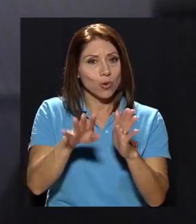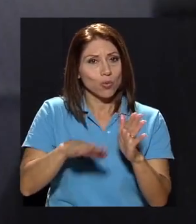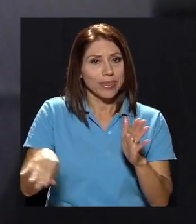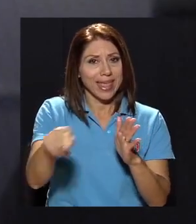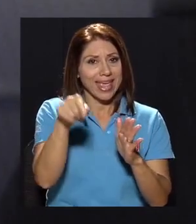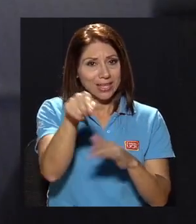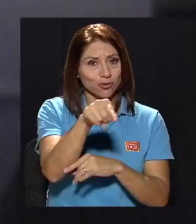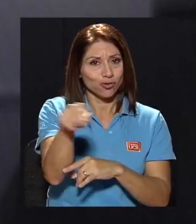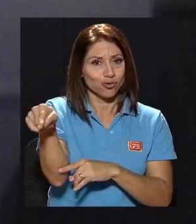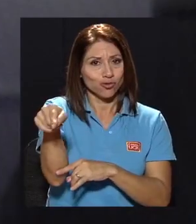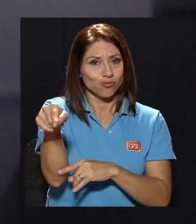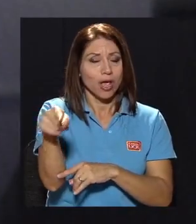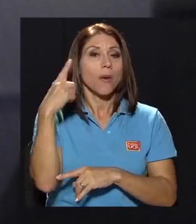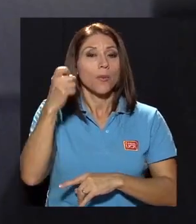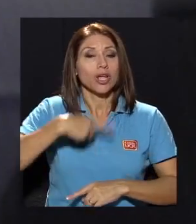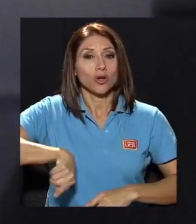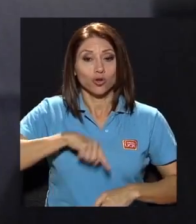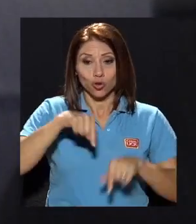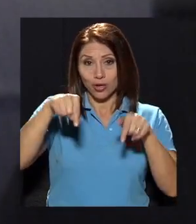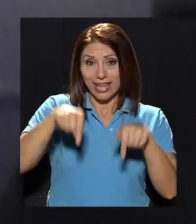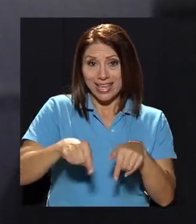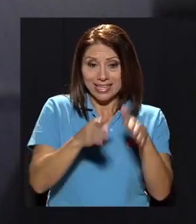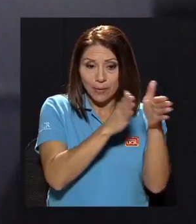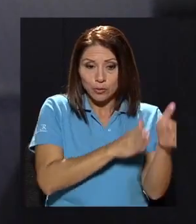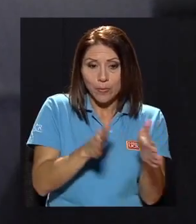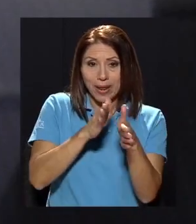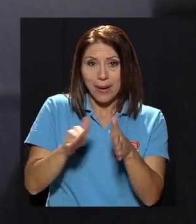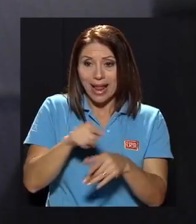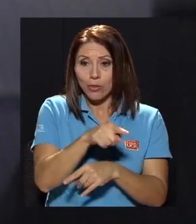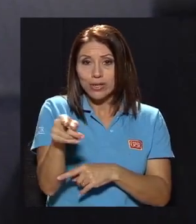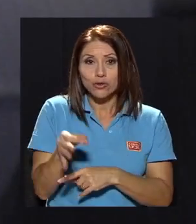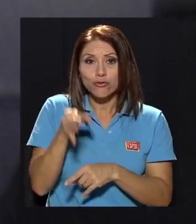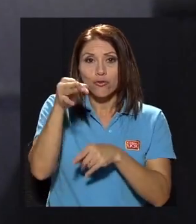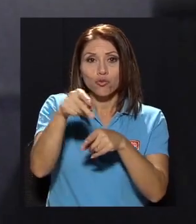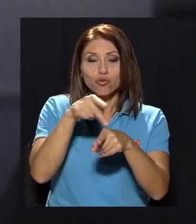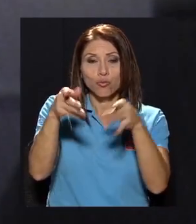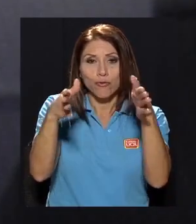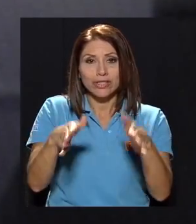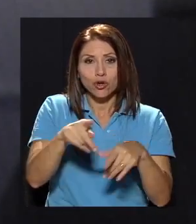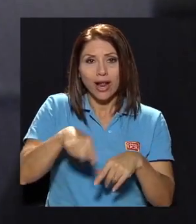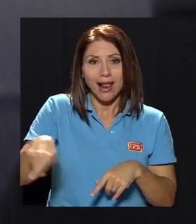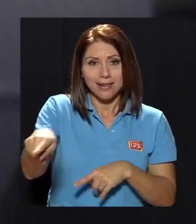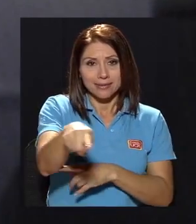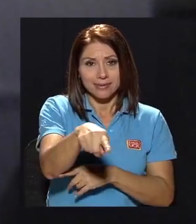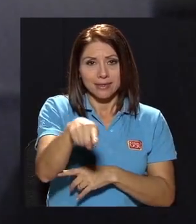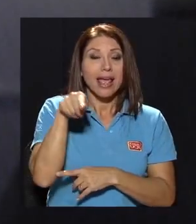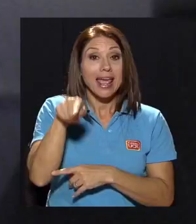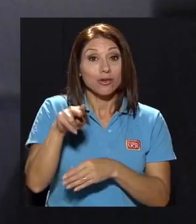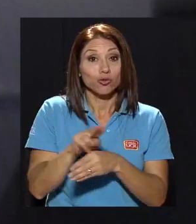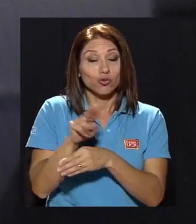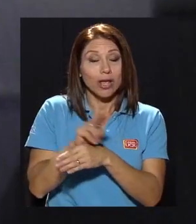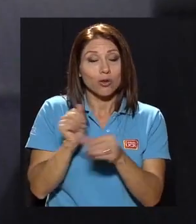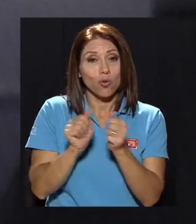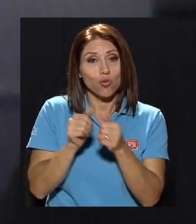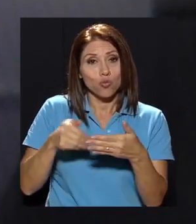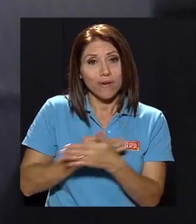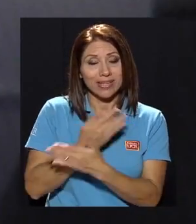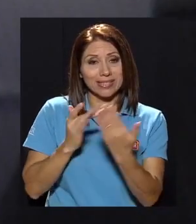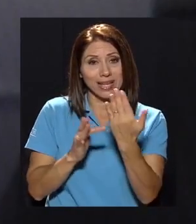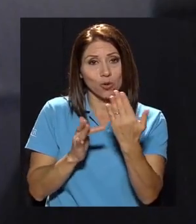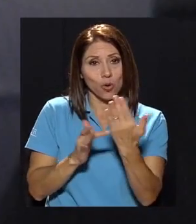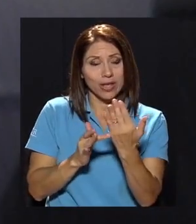estamos creando esos profesionales que en futuro serán capaces, usando las nuevas tecnologías,